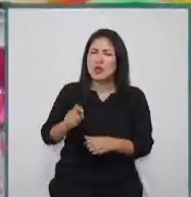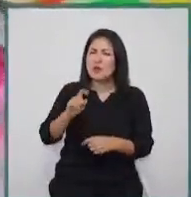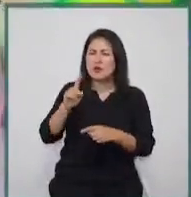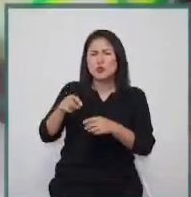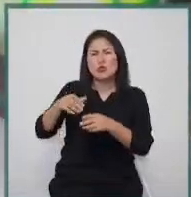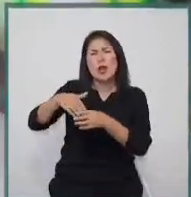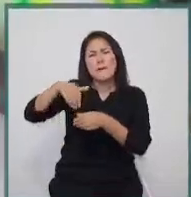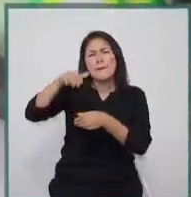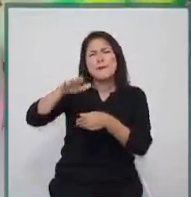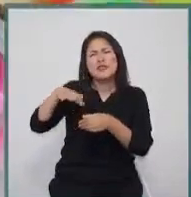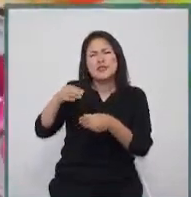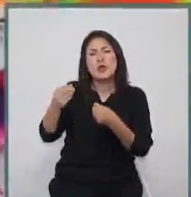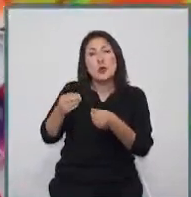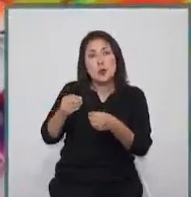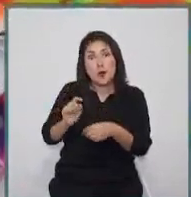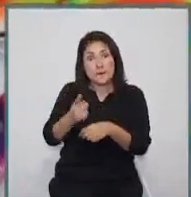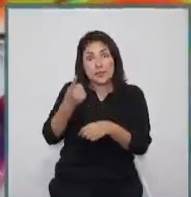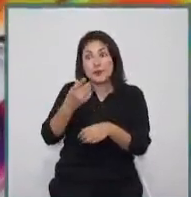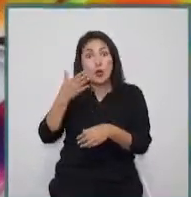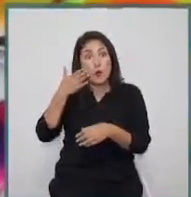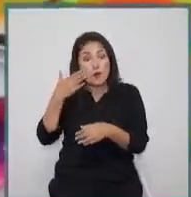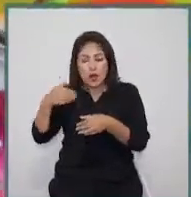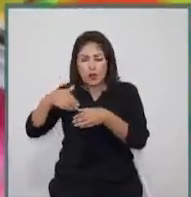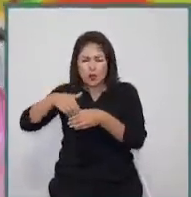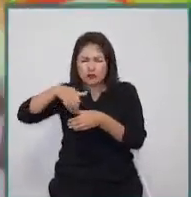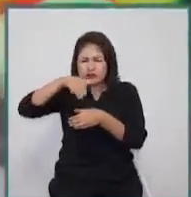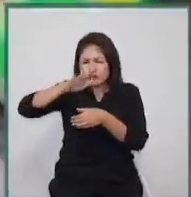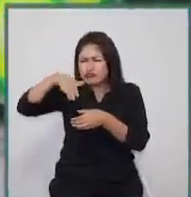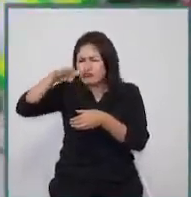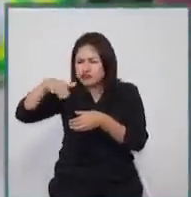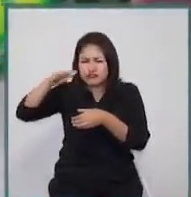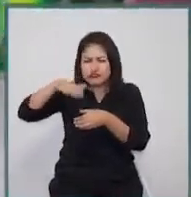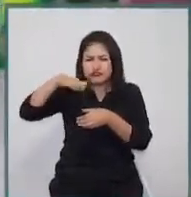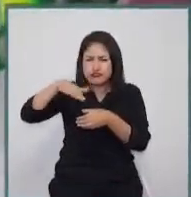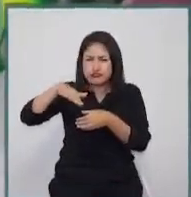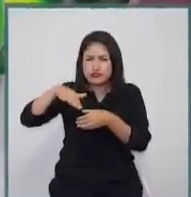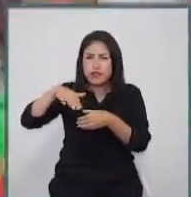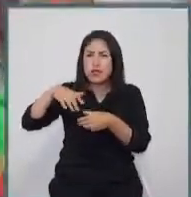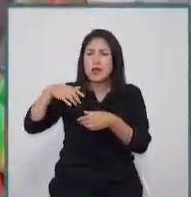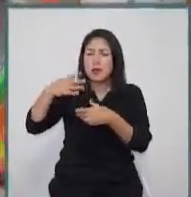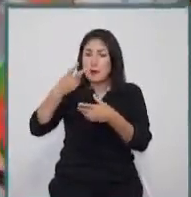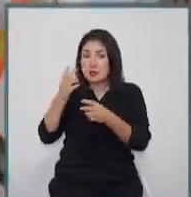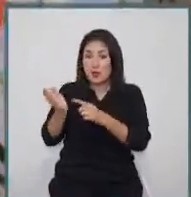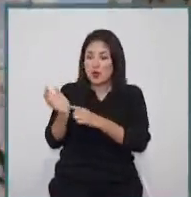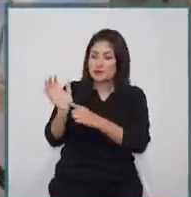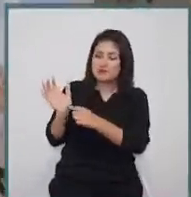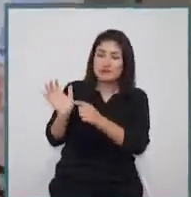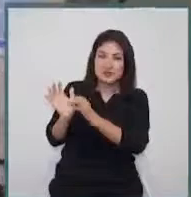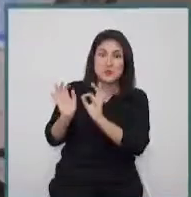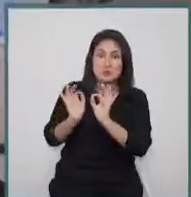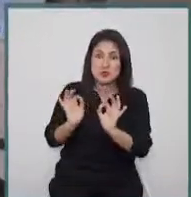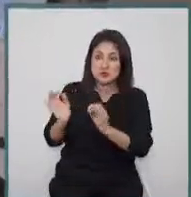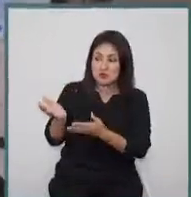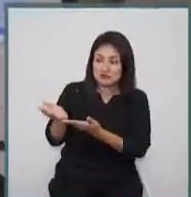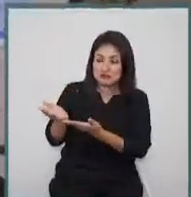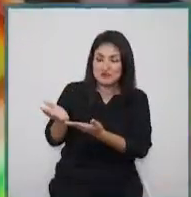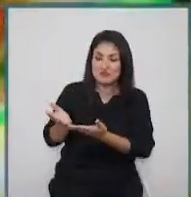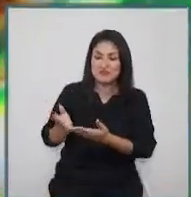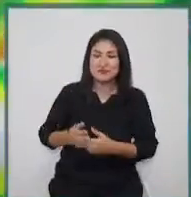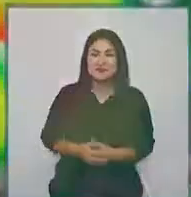ahora el proceso de pintado, me decía que todo primero le echa pues pintura blanca, como se ve aquí, en